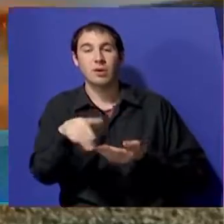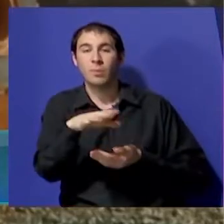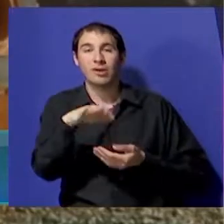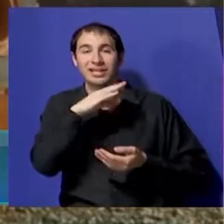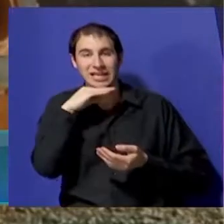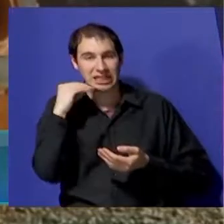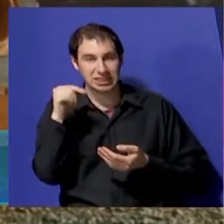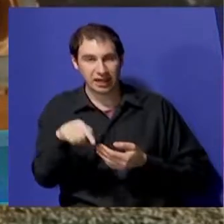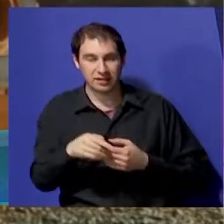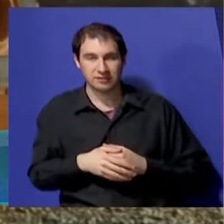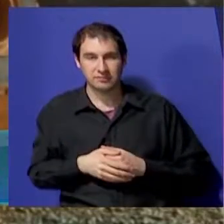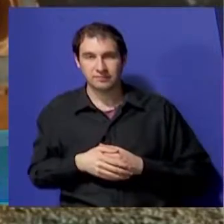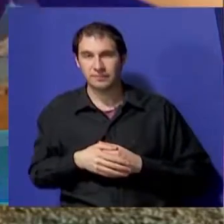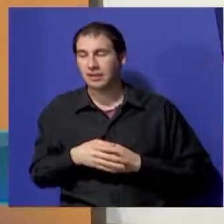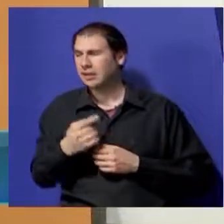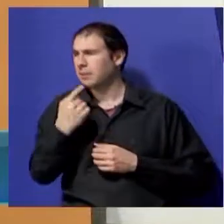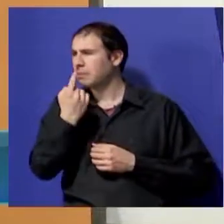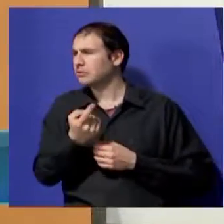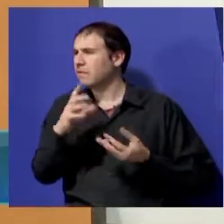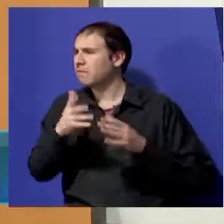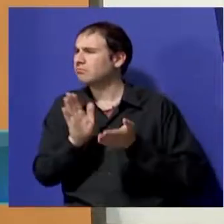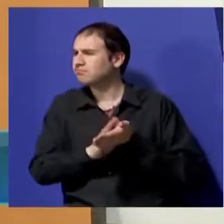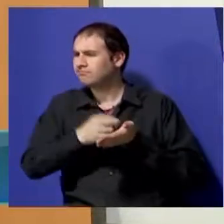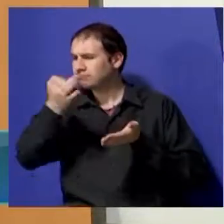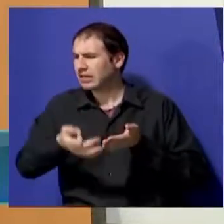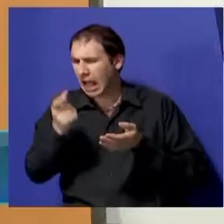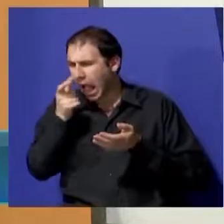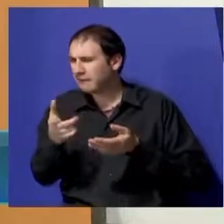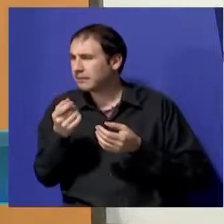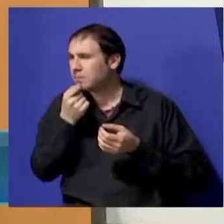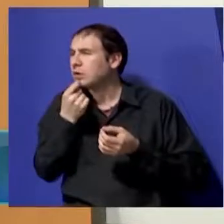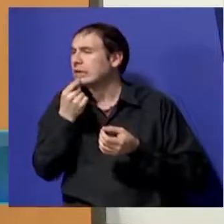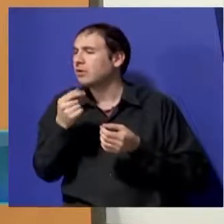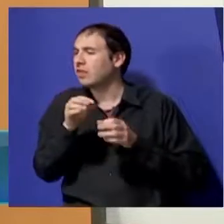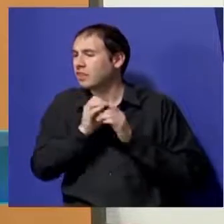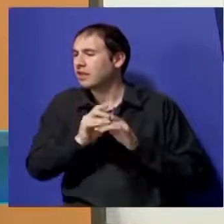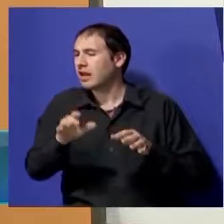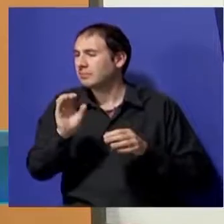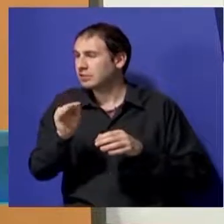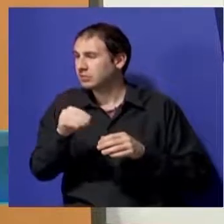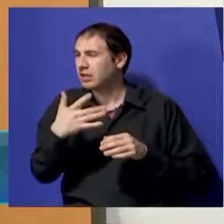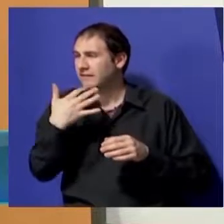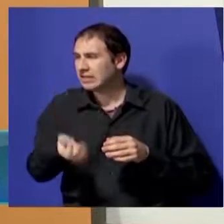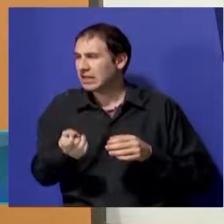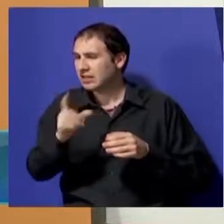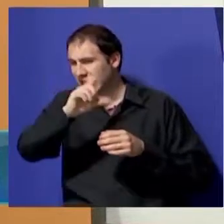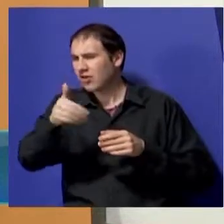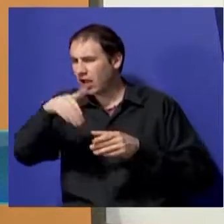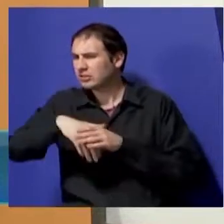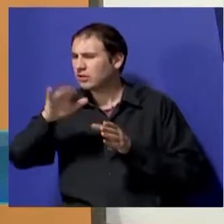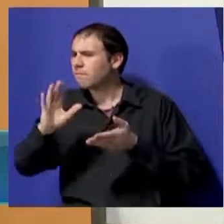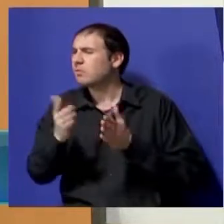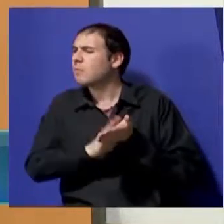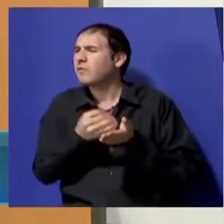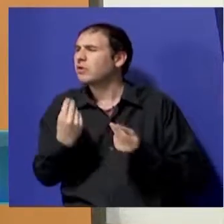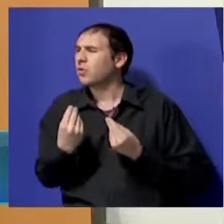hachallero. Saúl, ¿de qué forma concreta se puede determinar si ha habido si el derrame de cianuro en efecto ha llegado al río? Digamos, ¿de qué forma lo